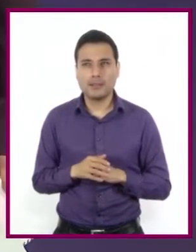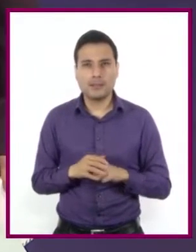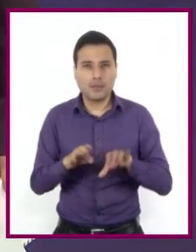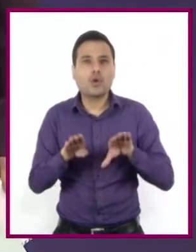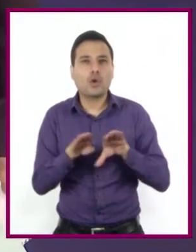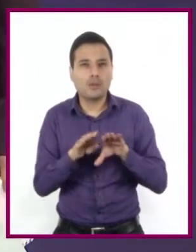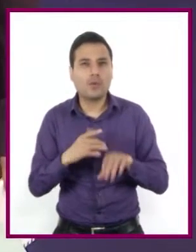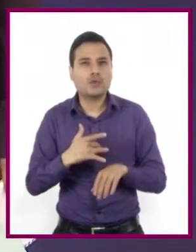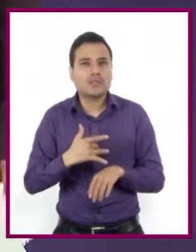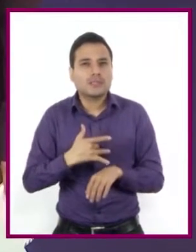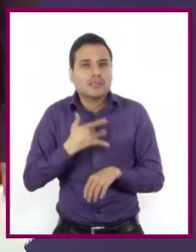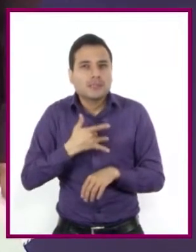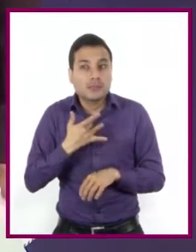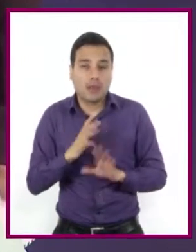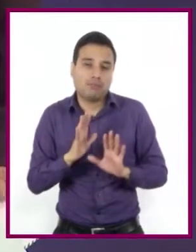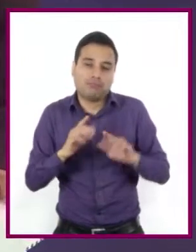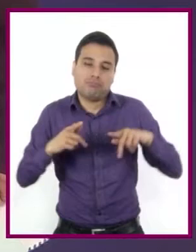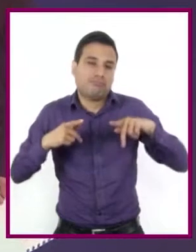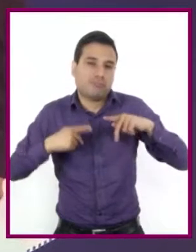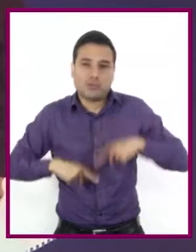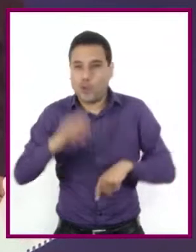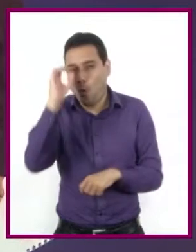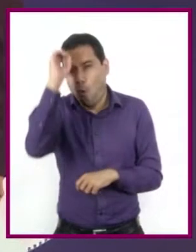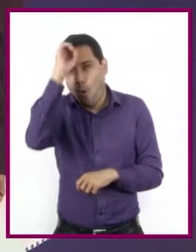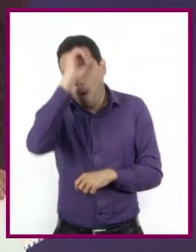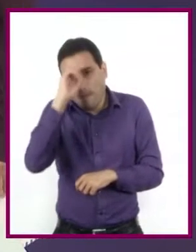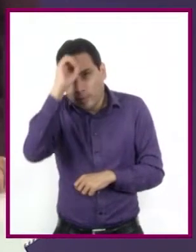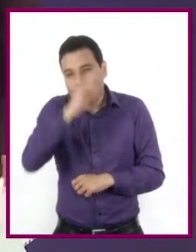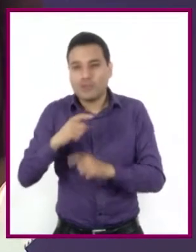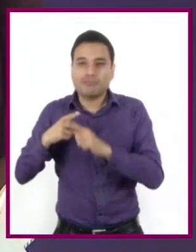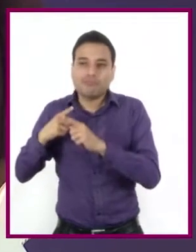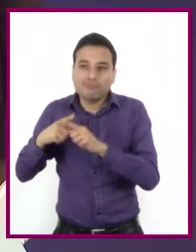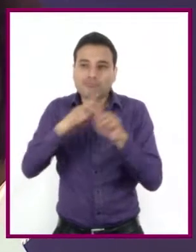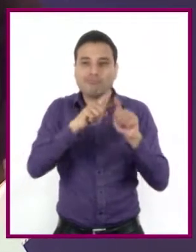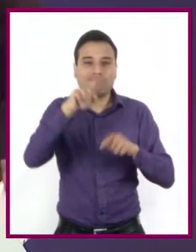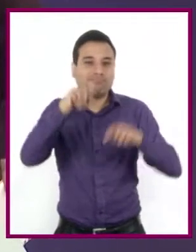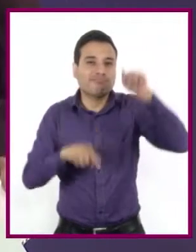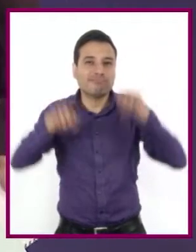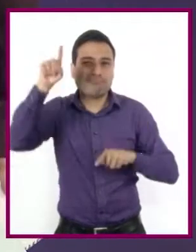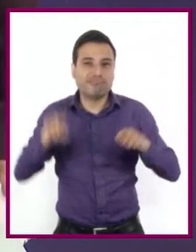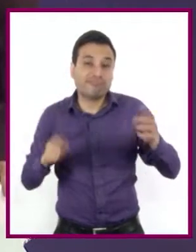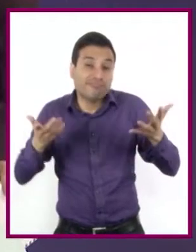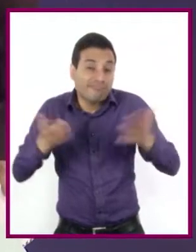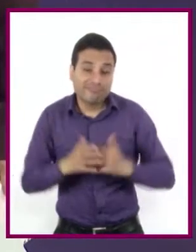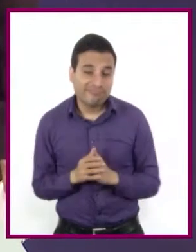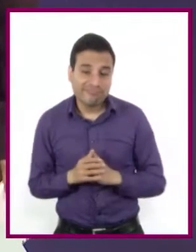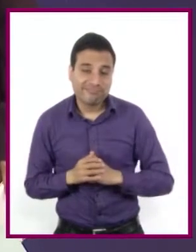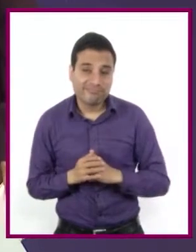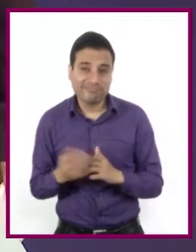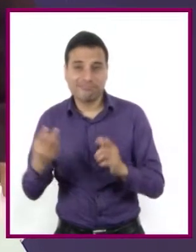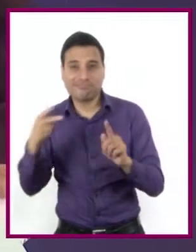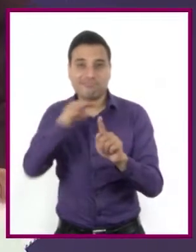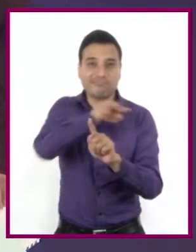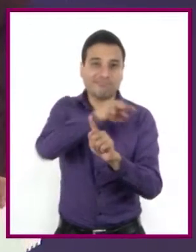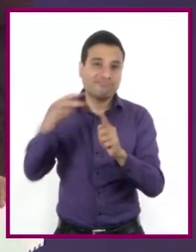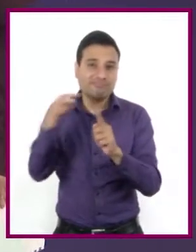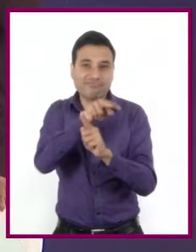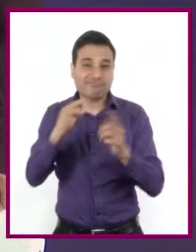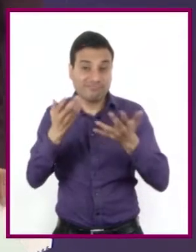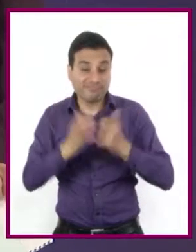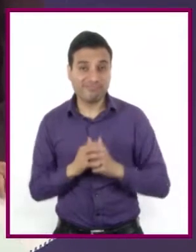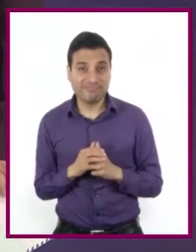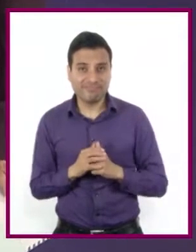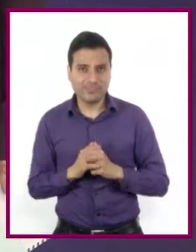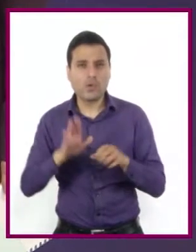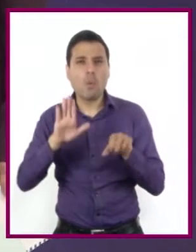podría dar su muy particular descripción de lo que es. Seguramente existirían muchas diferencias en sus opiniones,